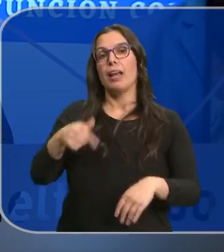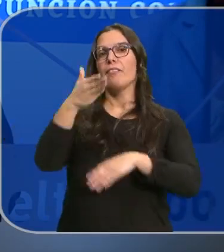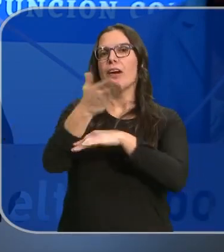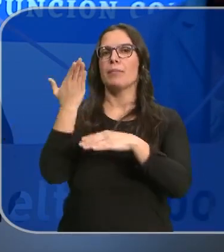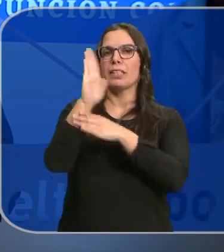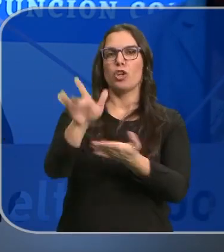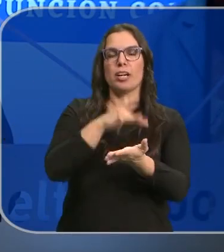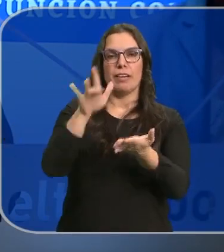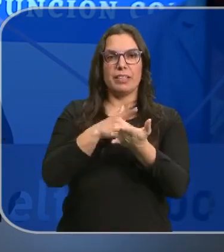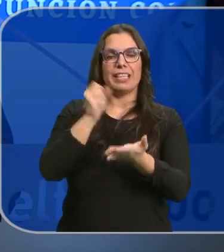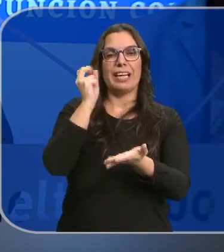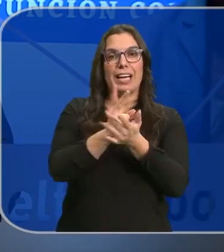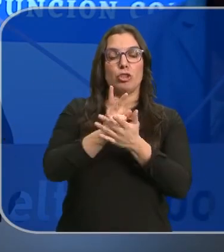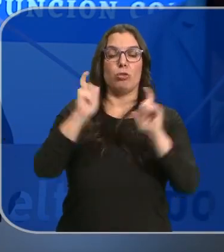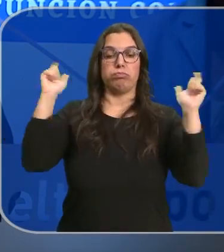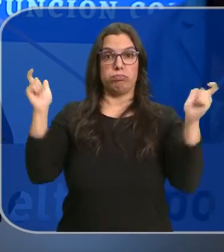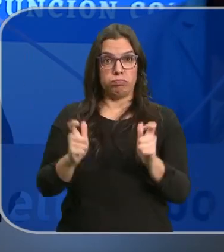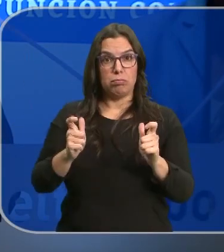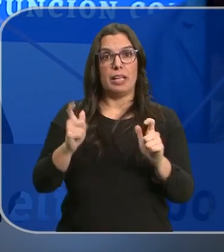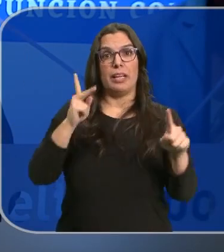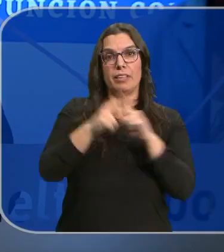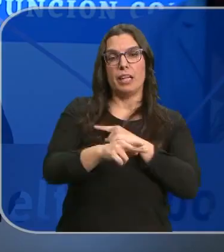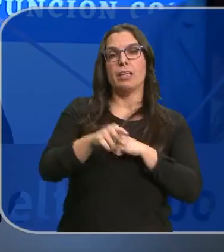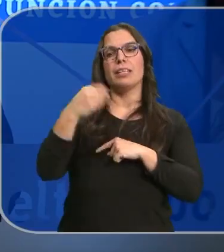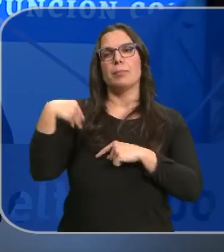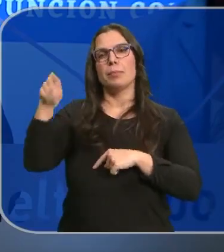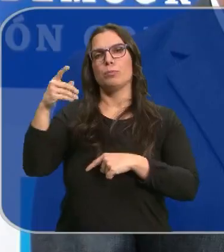Función Consultiva del Consejo Consultivo de Castilla y León.